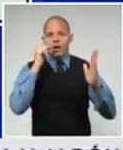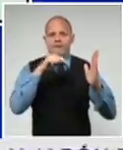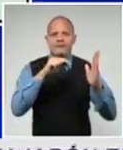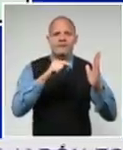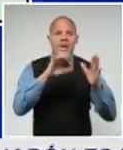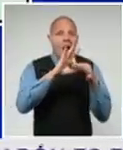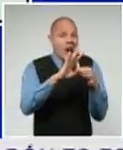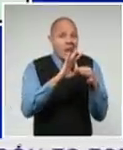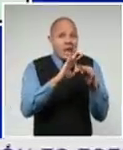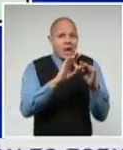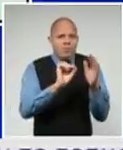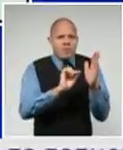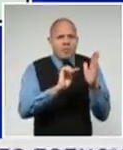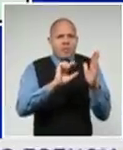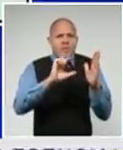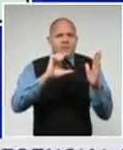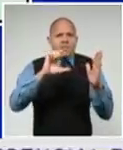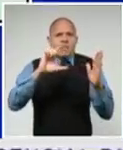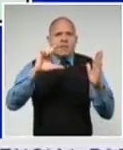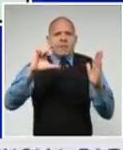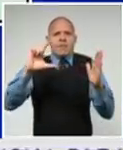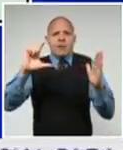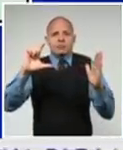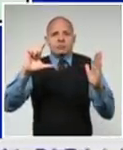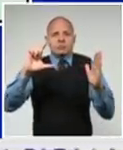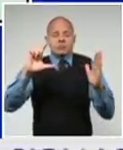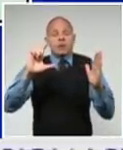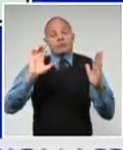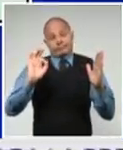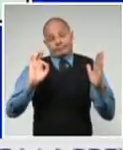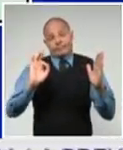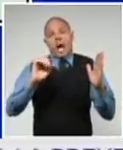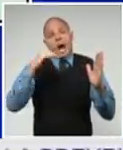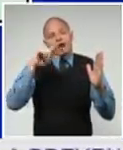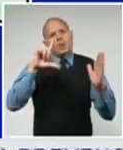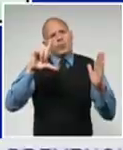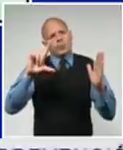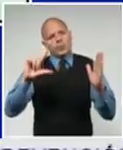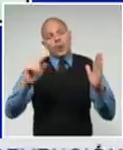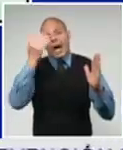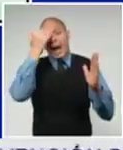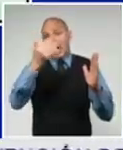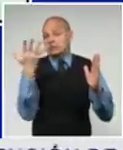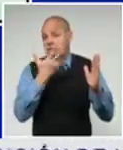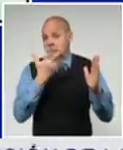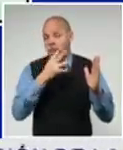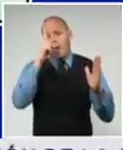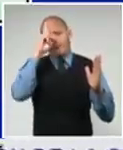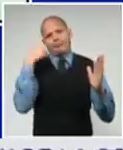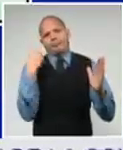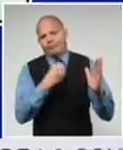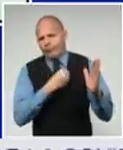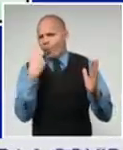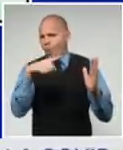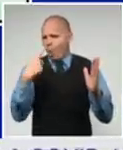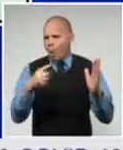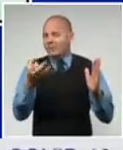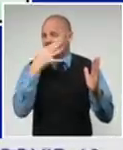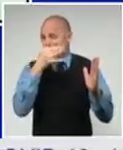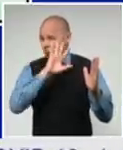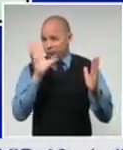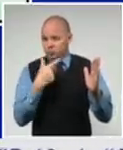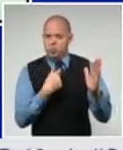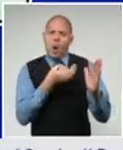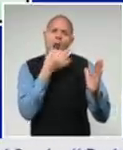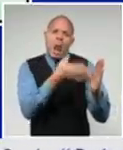terapia. Gracias al esfuerzo de nuestros especialistas, de los tratamientos que se aplican, pues a